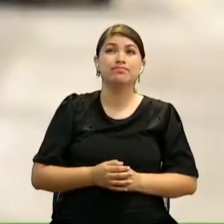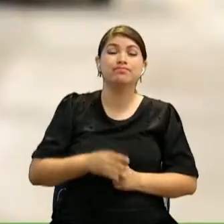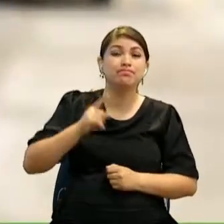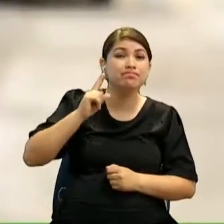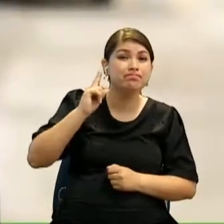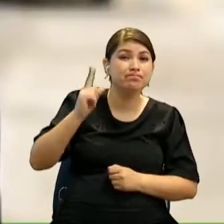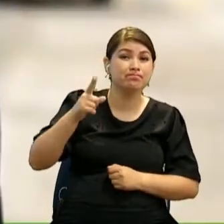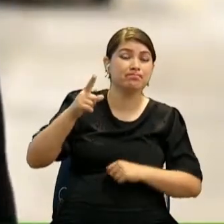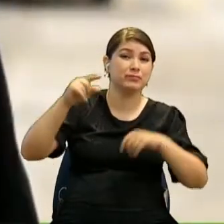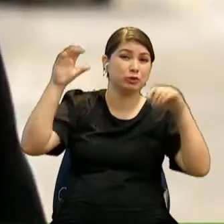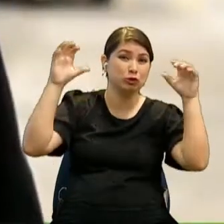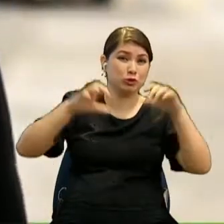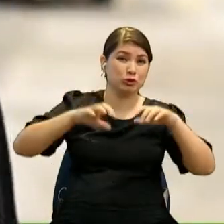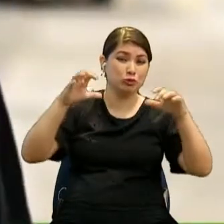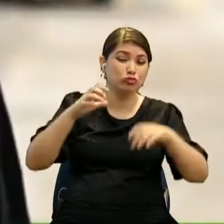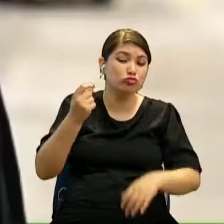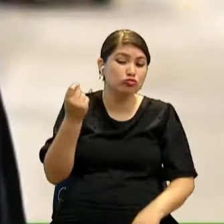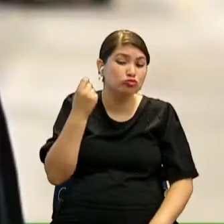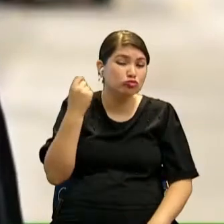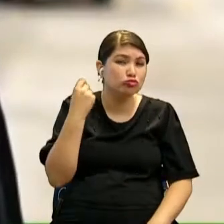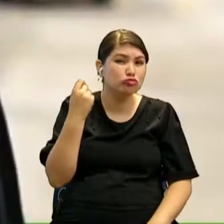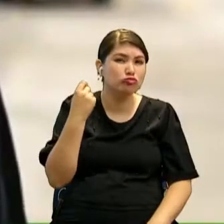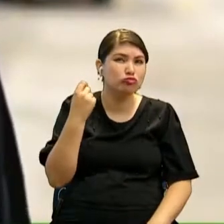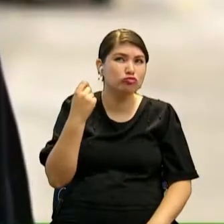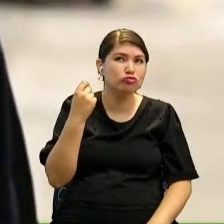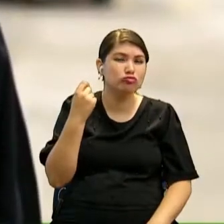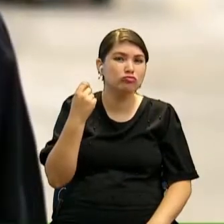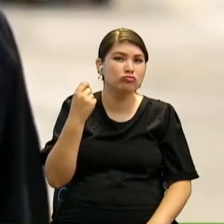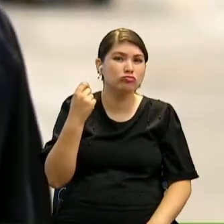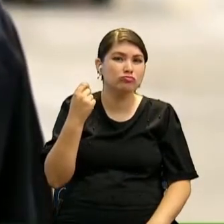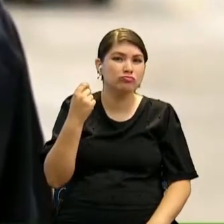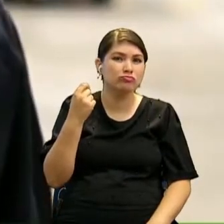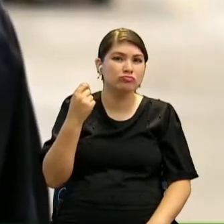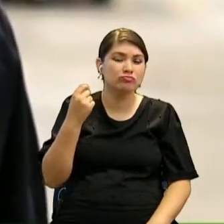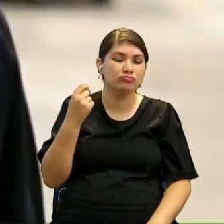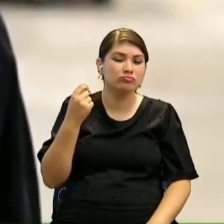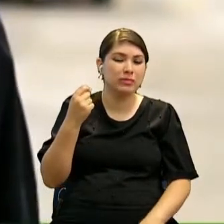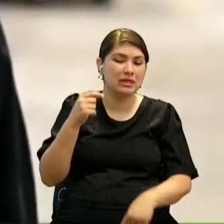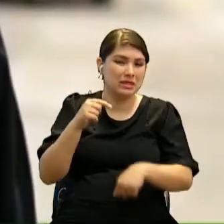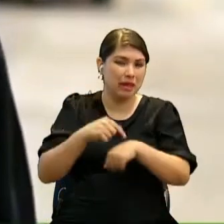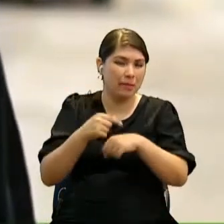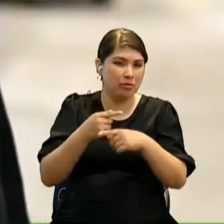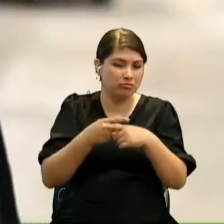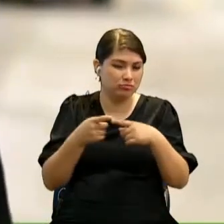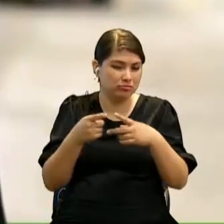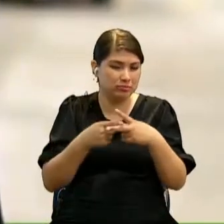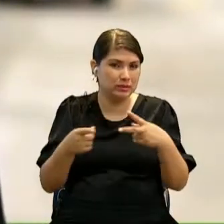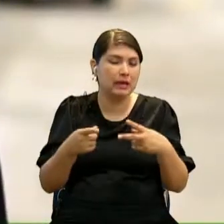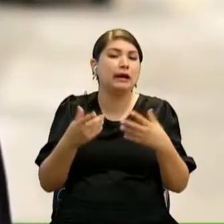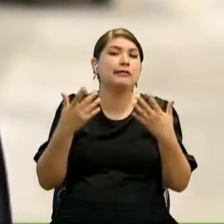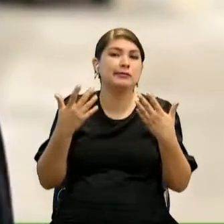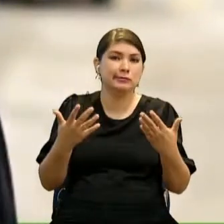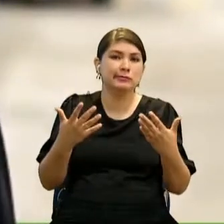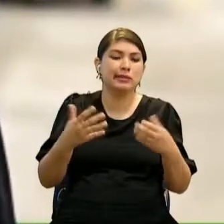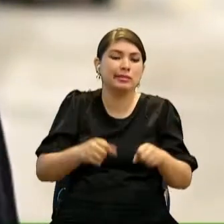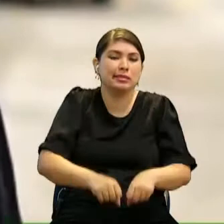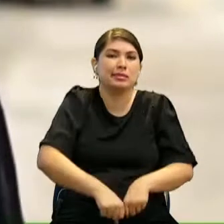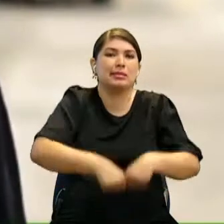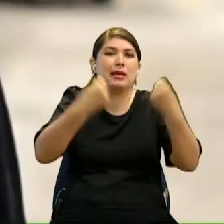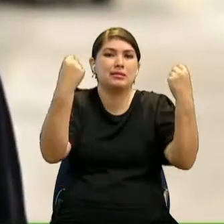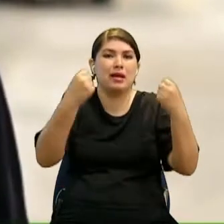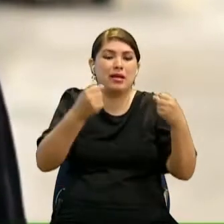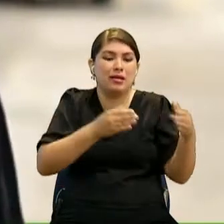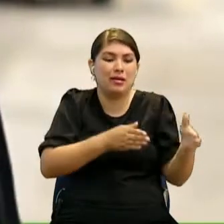lluvias presentadas en los últimos esta ola invernal se nos ha venido dañando la vía